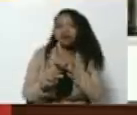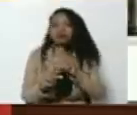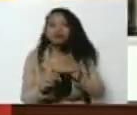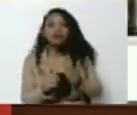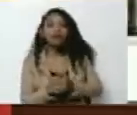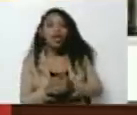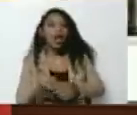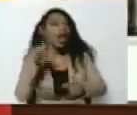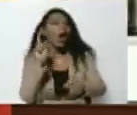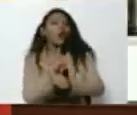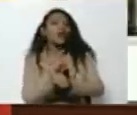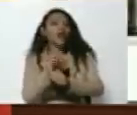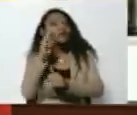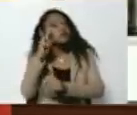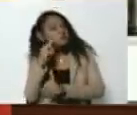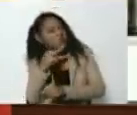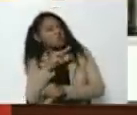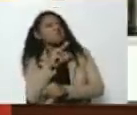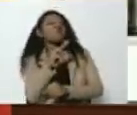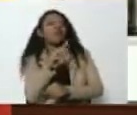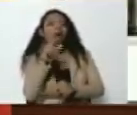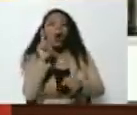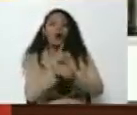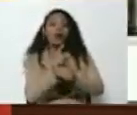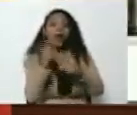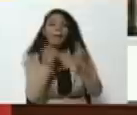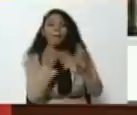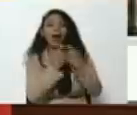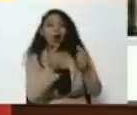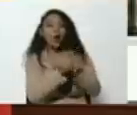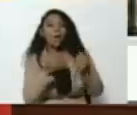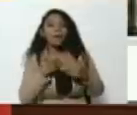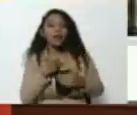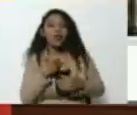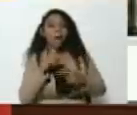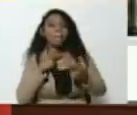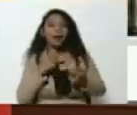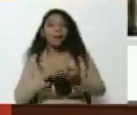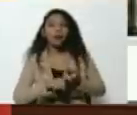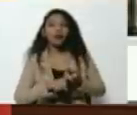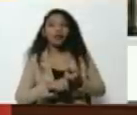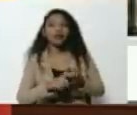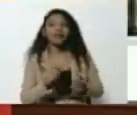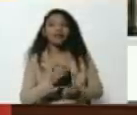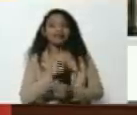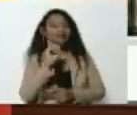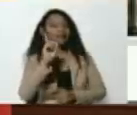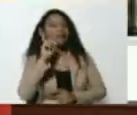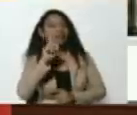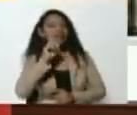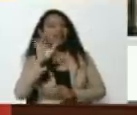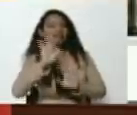La única que me mira feo es Silvia cuando pelea conmigo. Mentira, mentira, mentira, mentira.